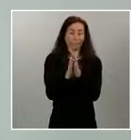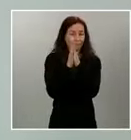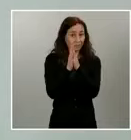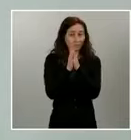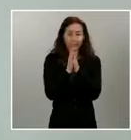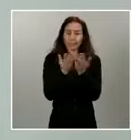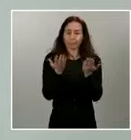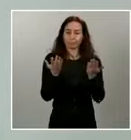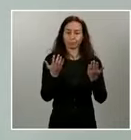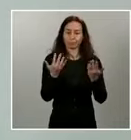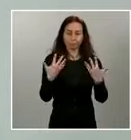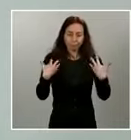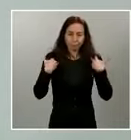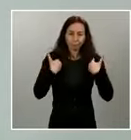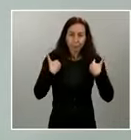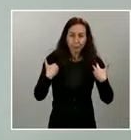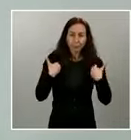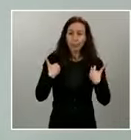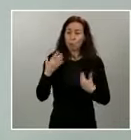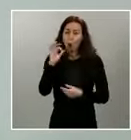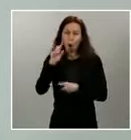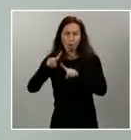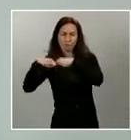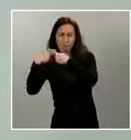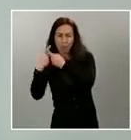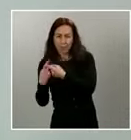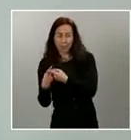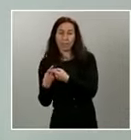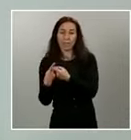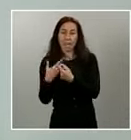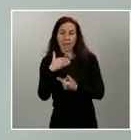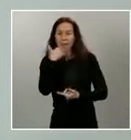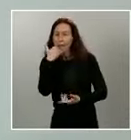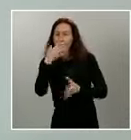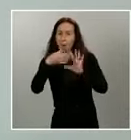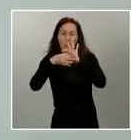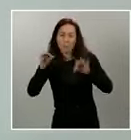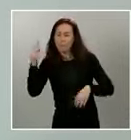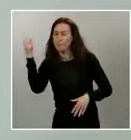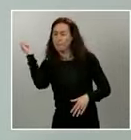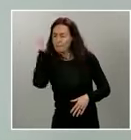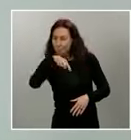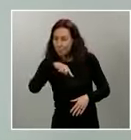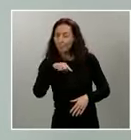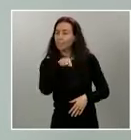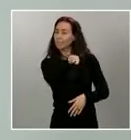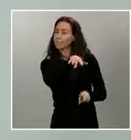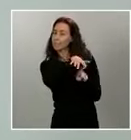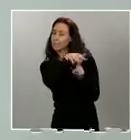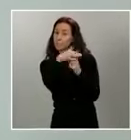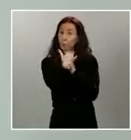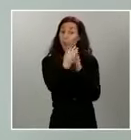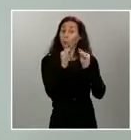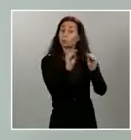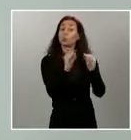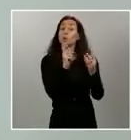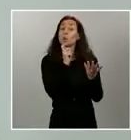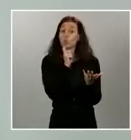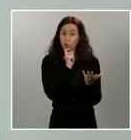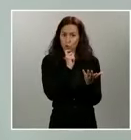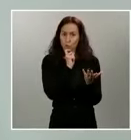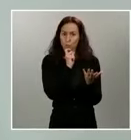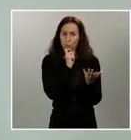que sea víctima o un familiar de esa víctima, un amigo o alguien que pueda tener conocimiento de que esta persona puede estar sufriendo malos